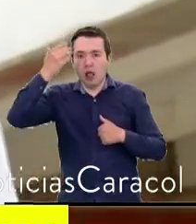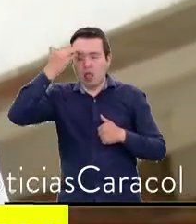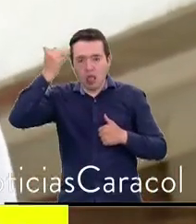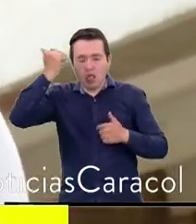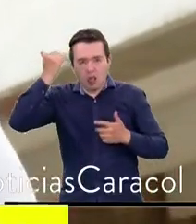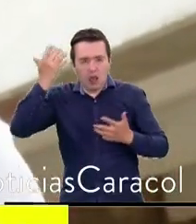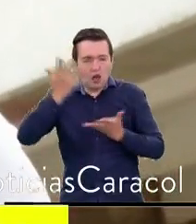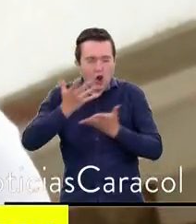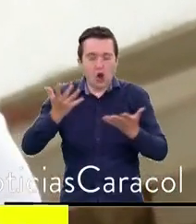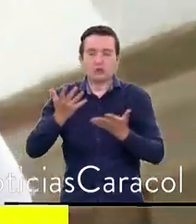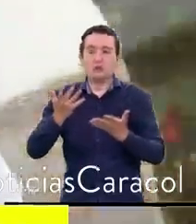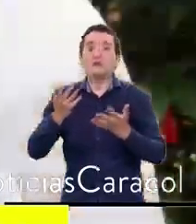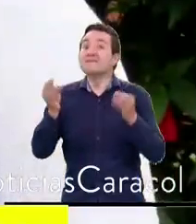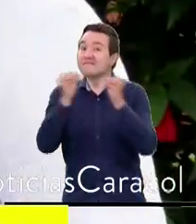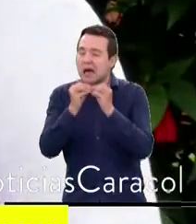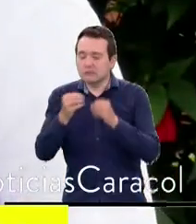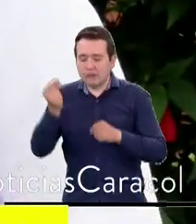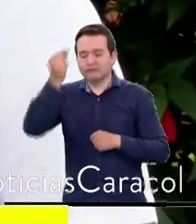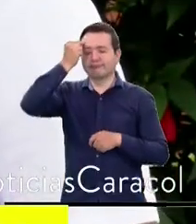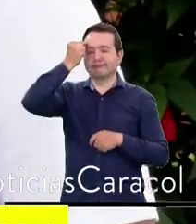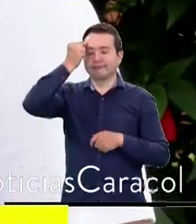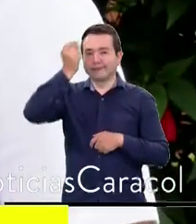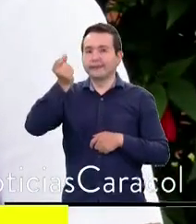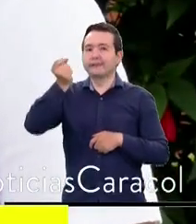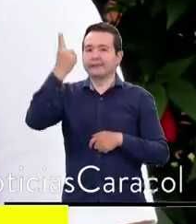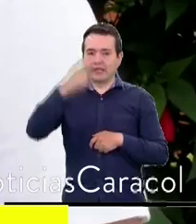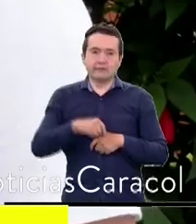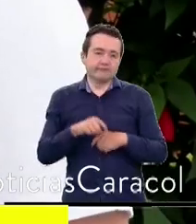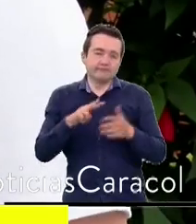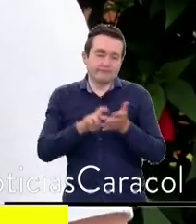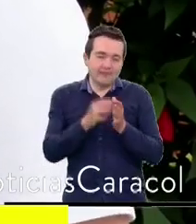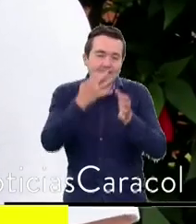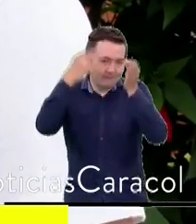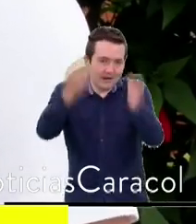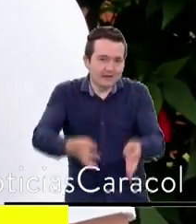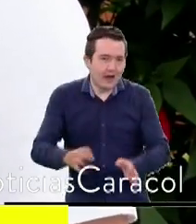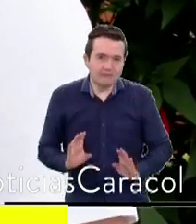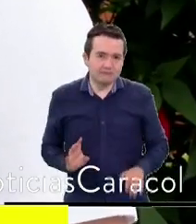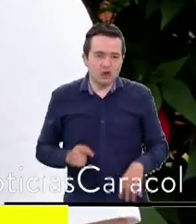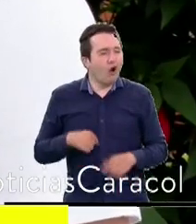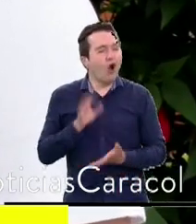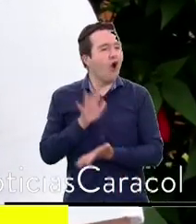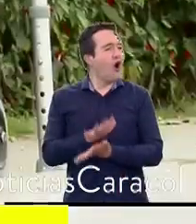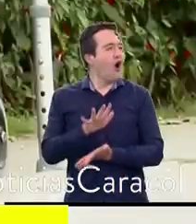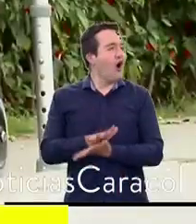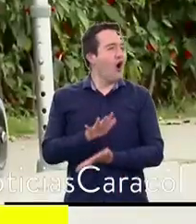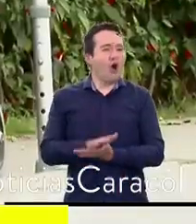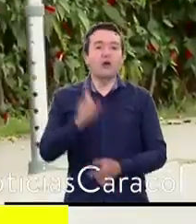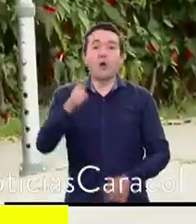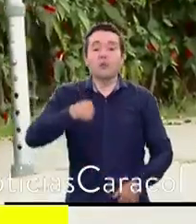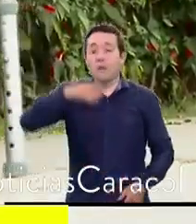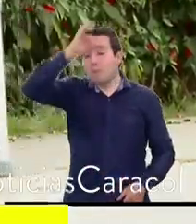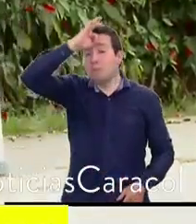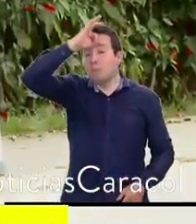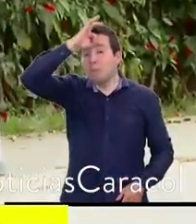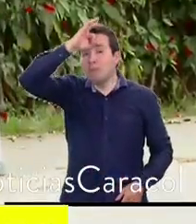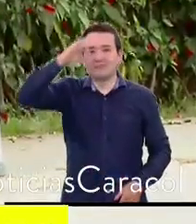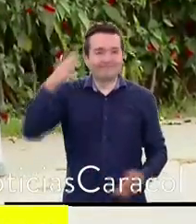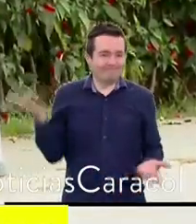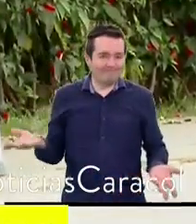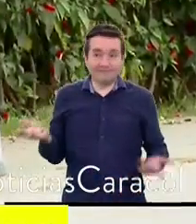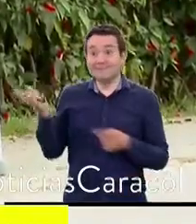esa enfermedad. Y que era por los malos cuidados, sí, realmente uno se confía. La ignorancia. Mientras la mujer continúa